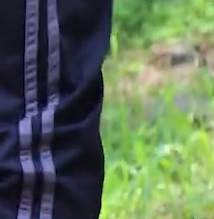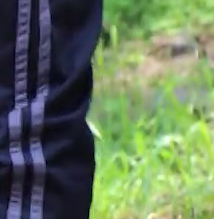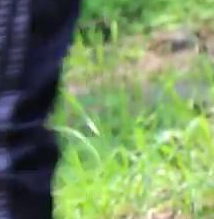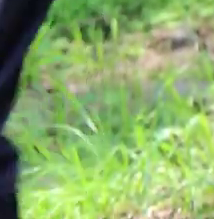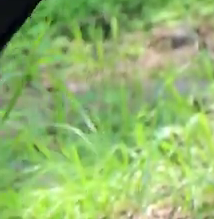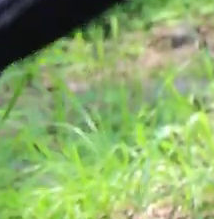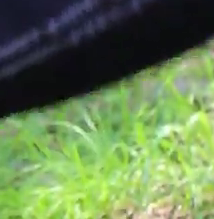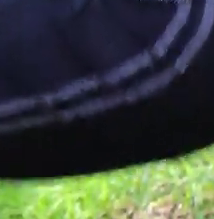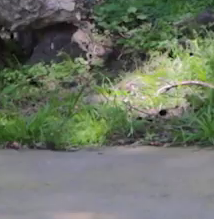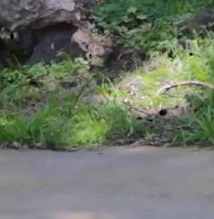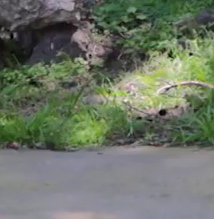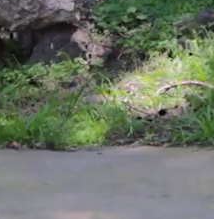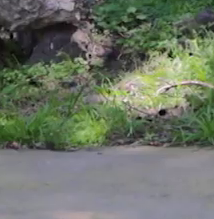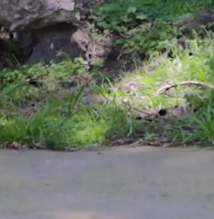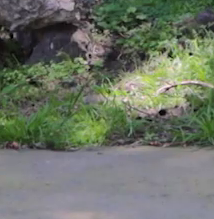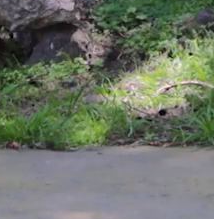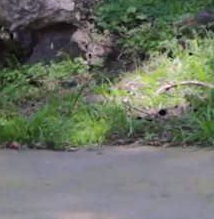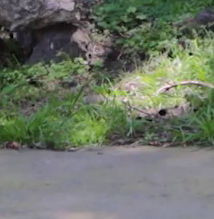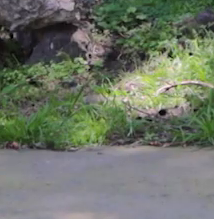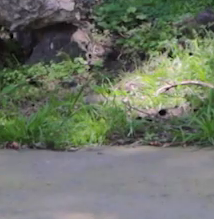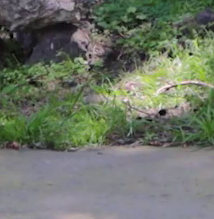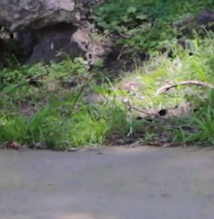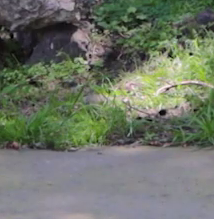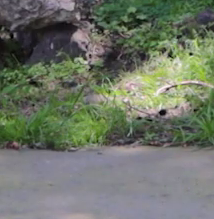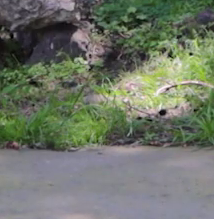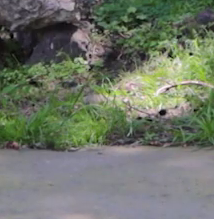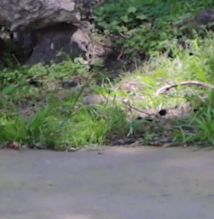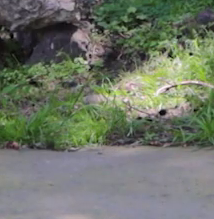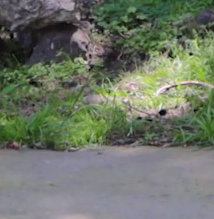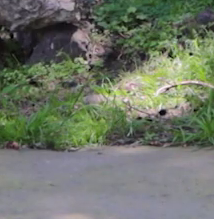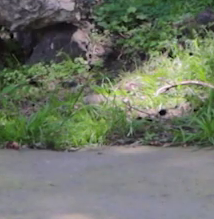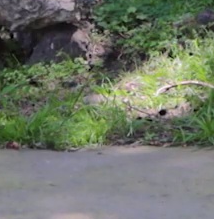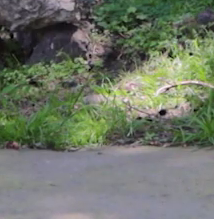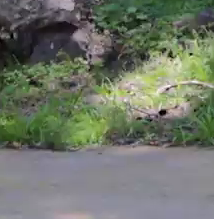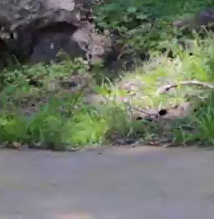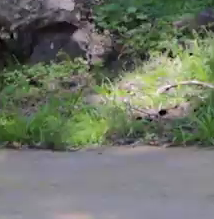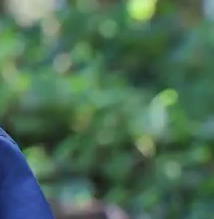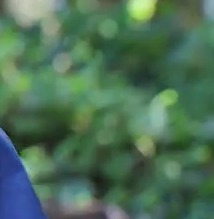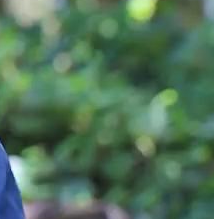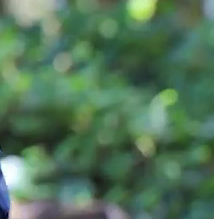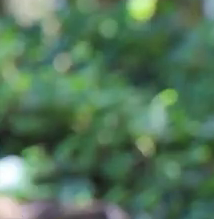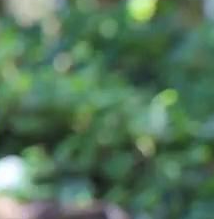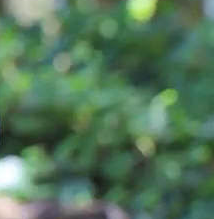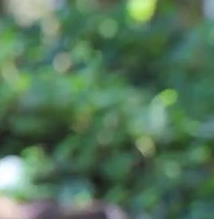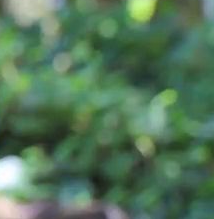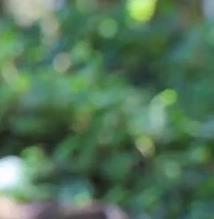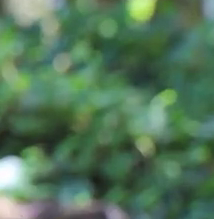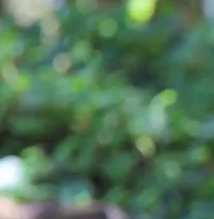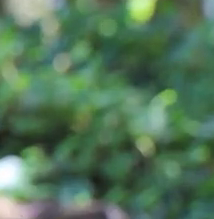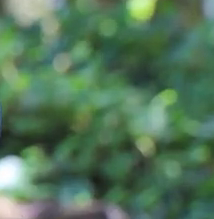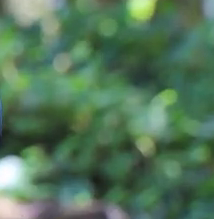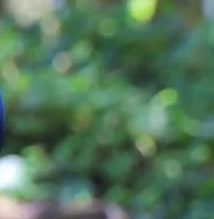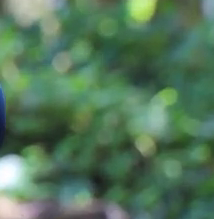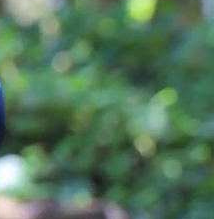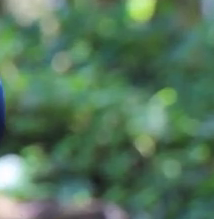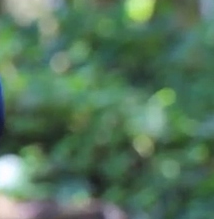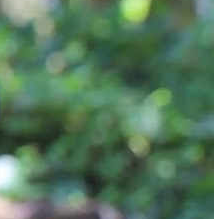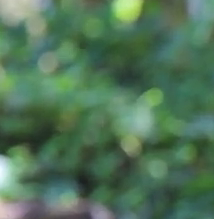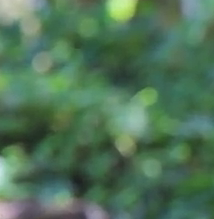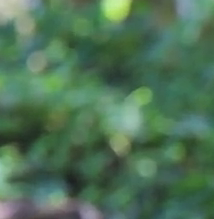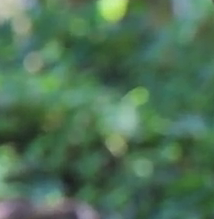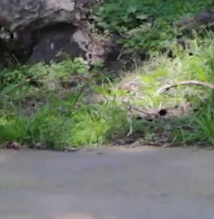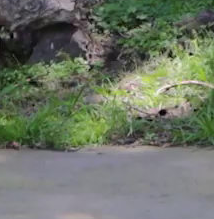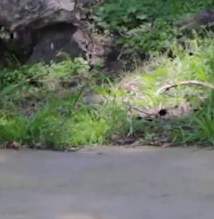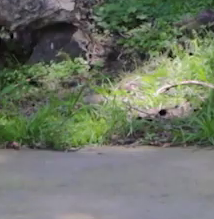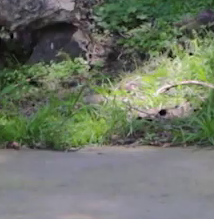Arriba, muy bien. Vamos a abrir nuestro compás, levamos los brazos y vamos a trabajar la